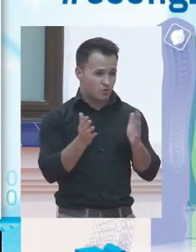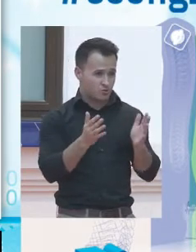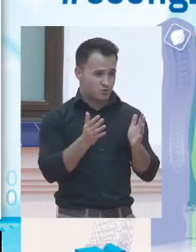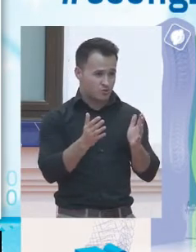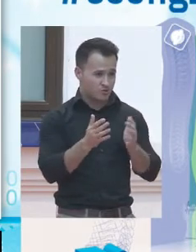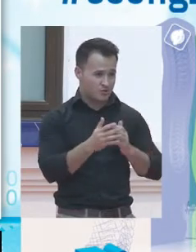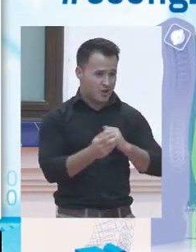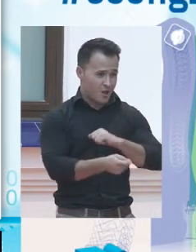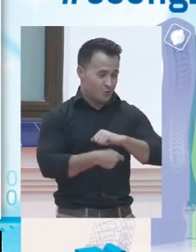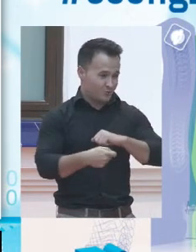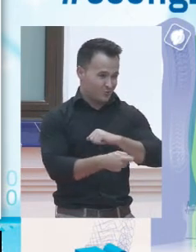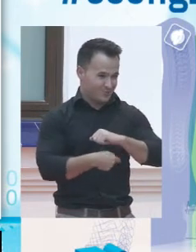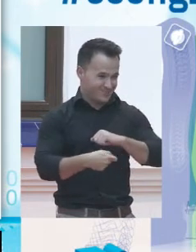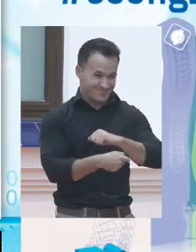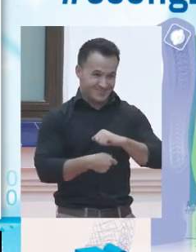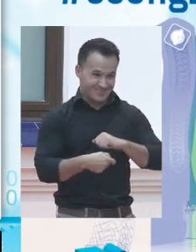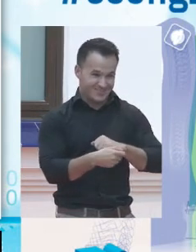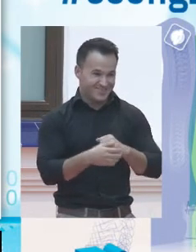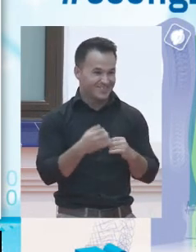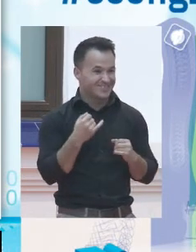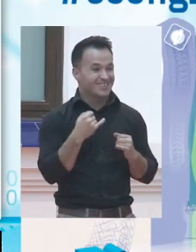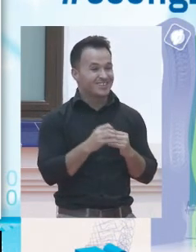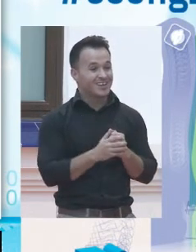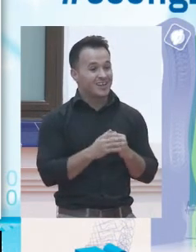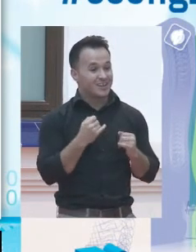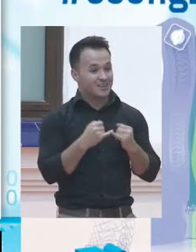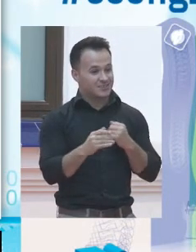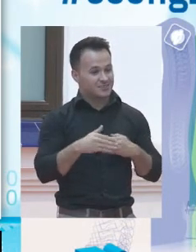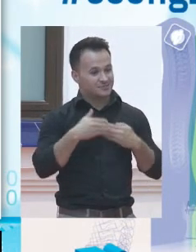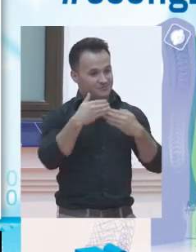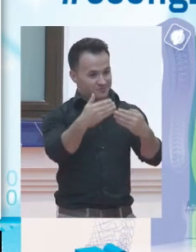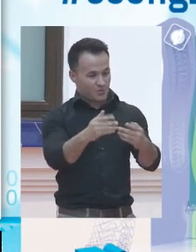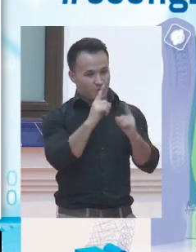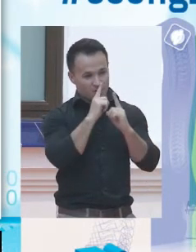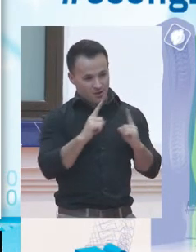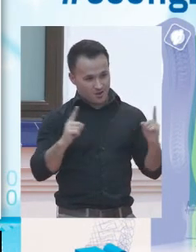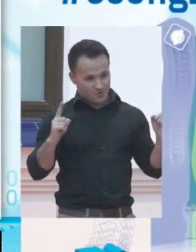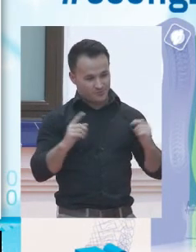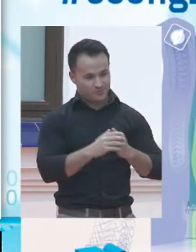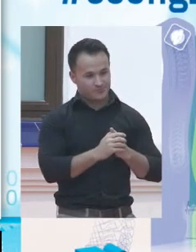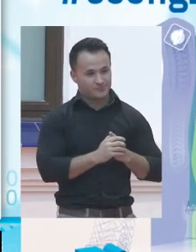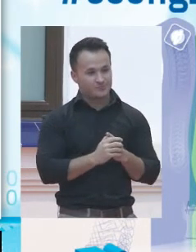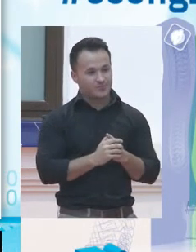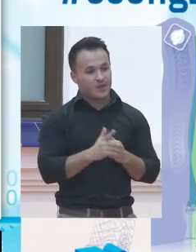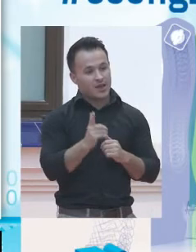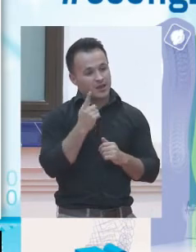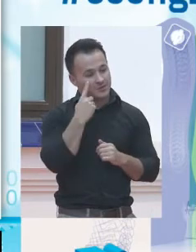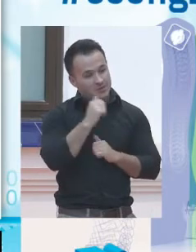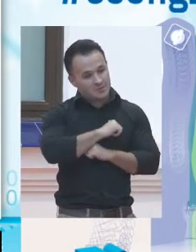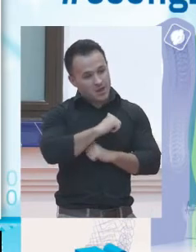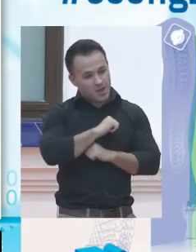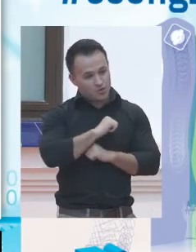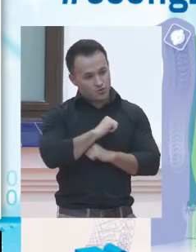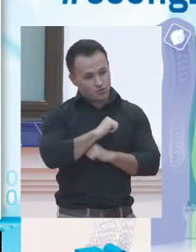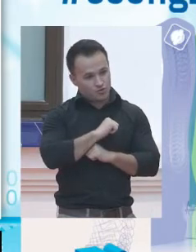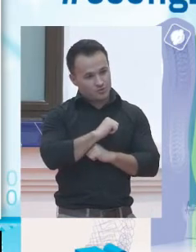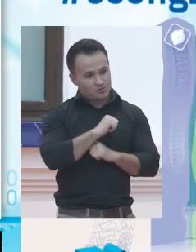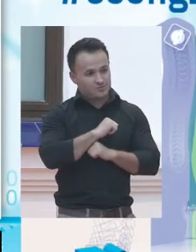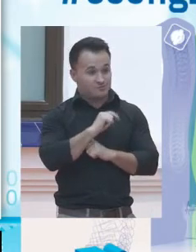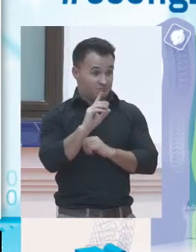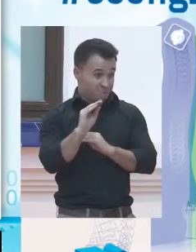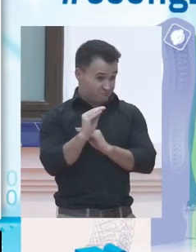extendido, lo han extendido, y todavía está abierto y todavía no han dicho cuándo cerrará. Y están esperando recibir